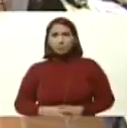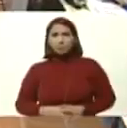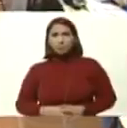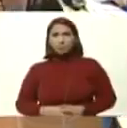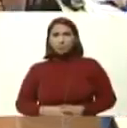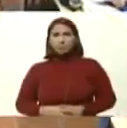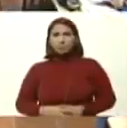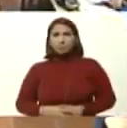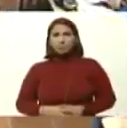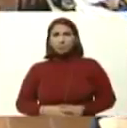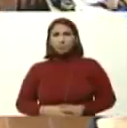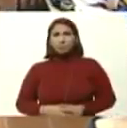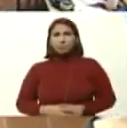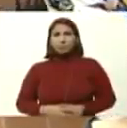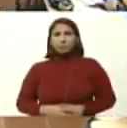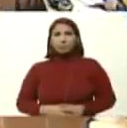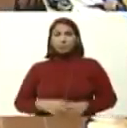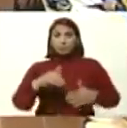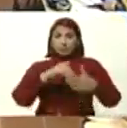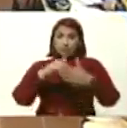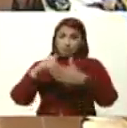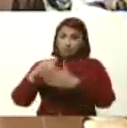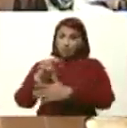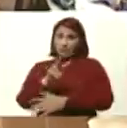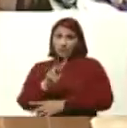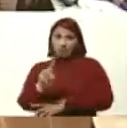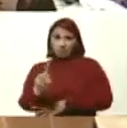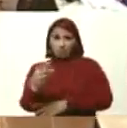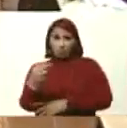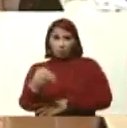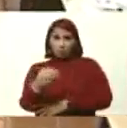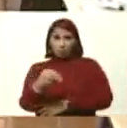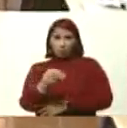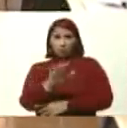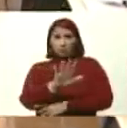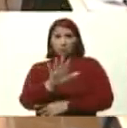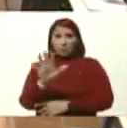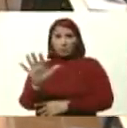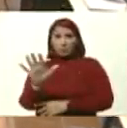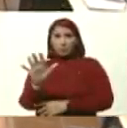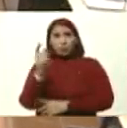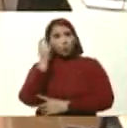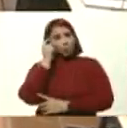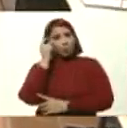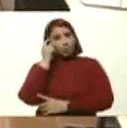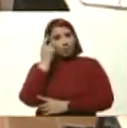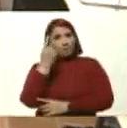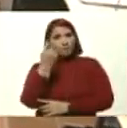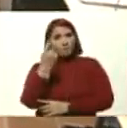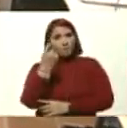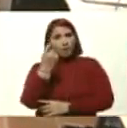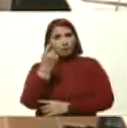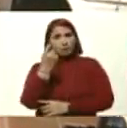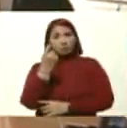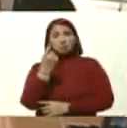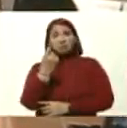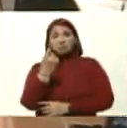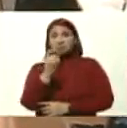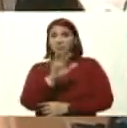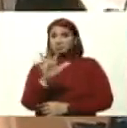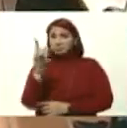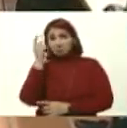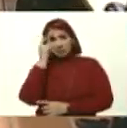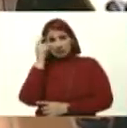para las elecciones del 21 de noviembre? 55 días. 55